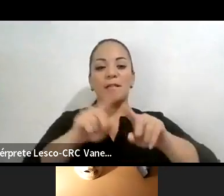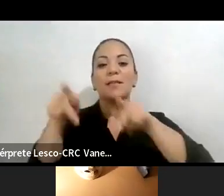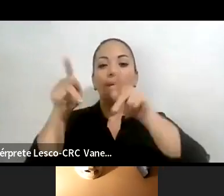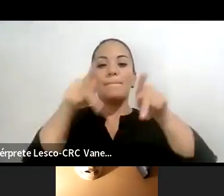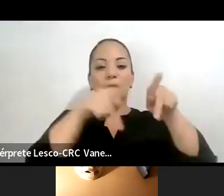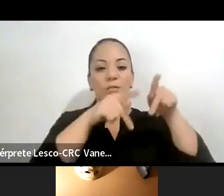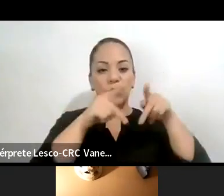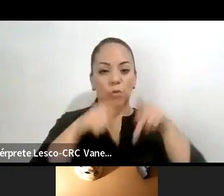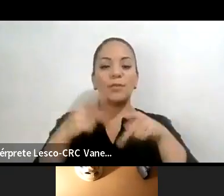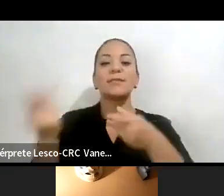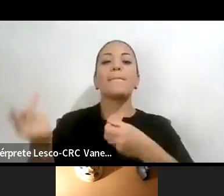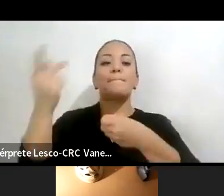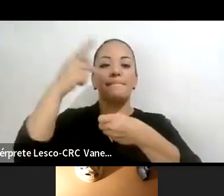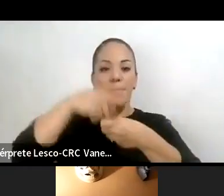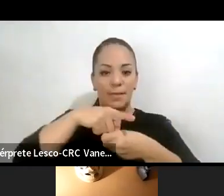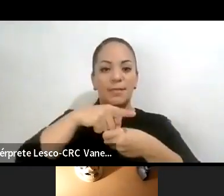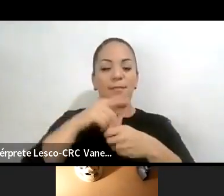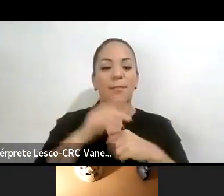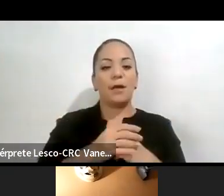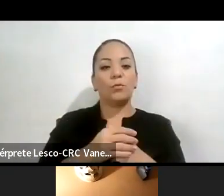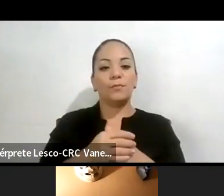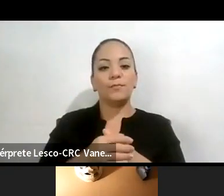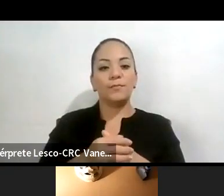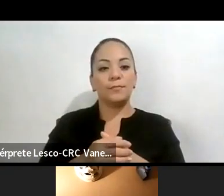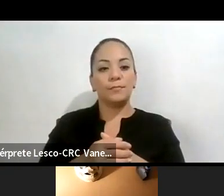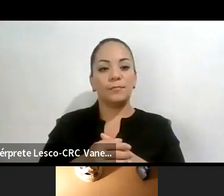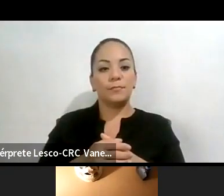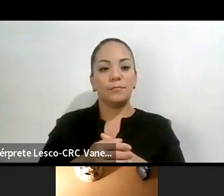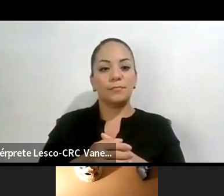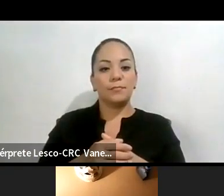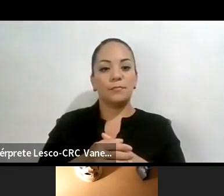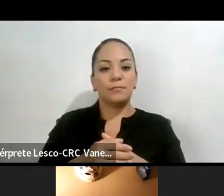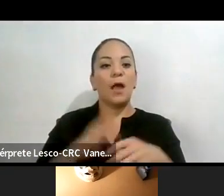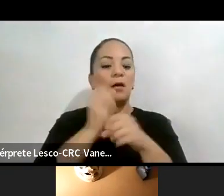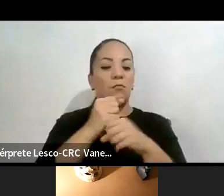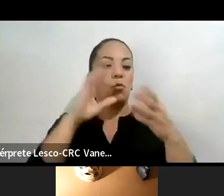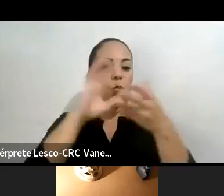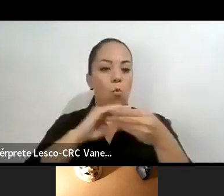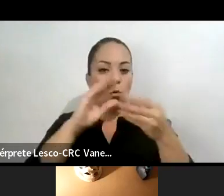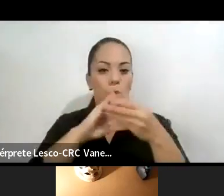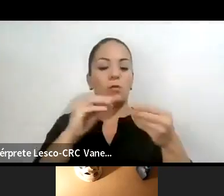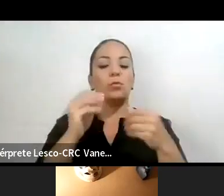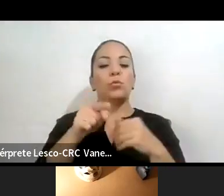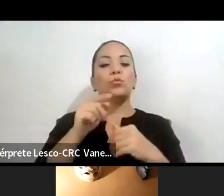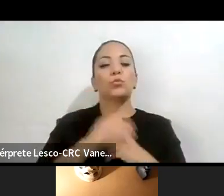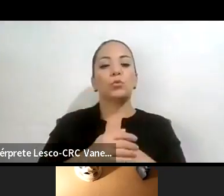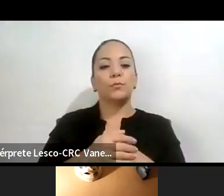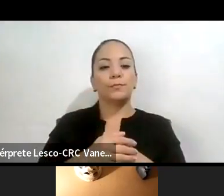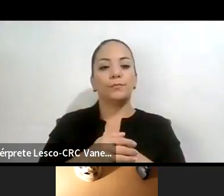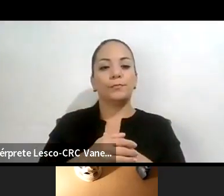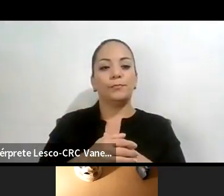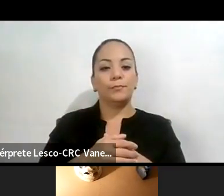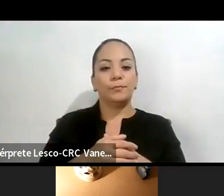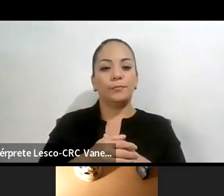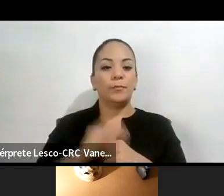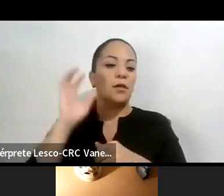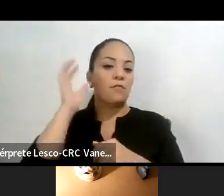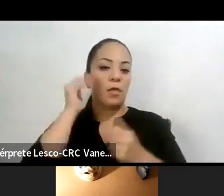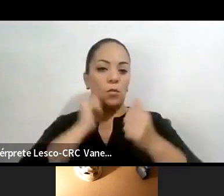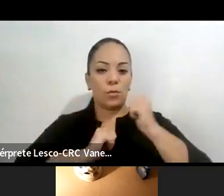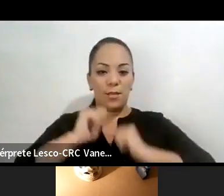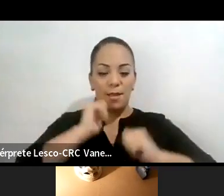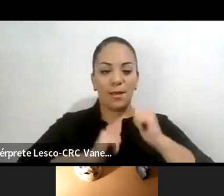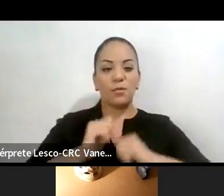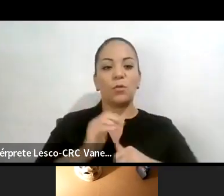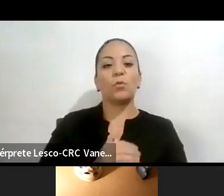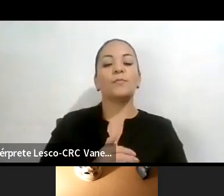personas que participaron en la adaptación de los cuentos al teatro, al radioteatro, entre